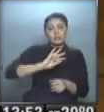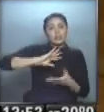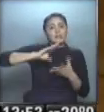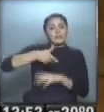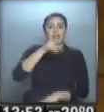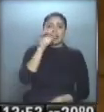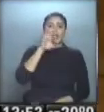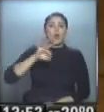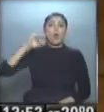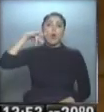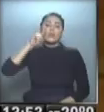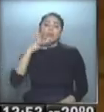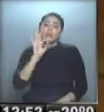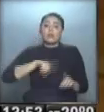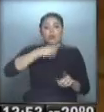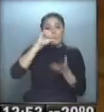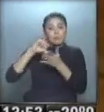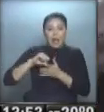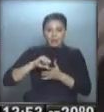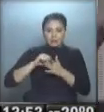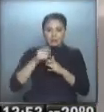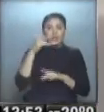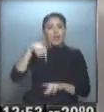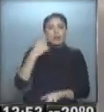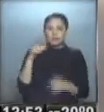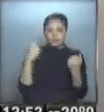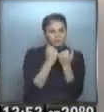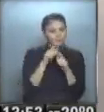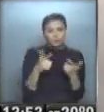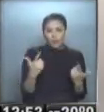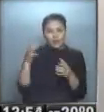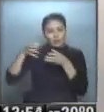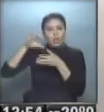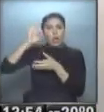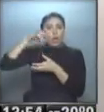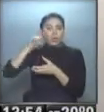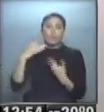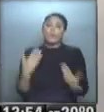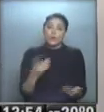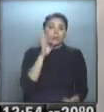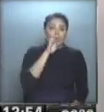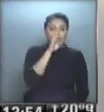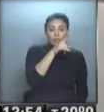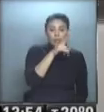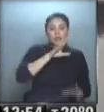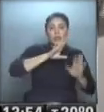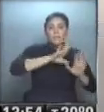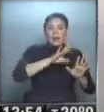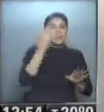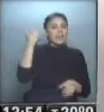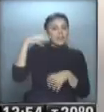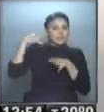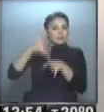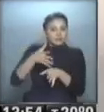de las Naciones Unidas o de algunos países occidentales. No hubo acuerdo en Naciones Unidas y por eso Estados Unidos frenó una